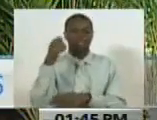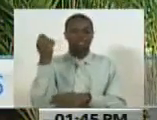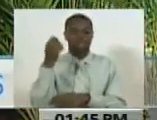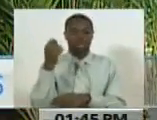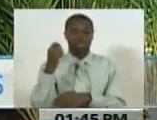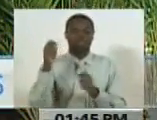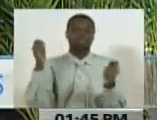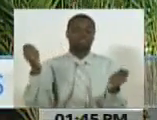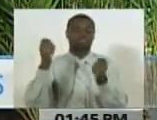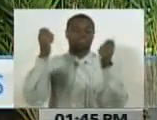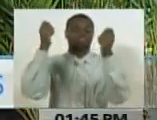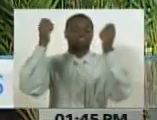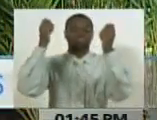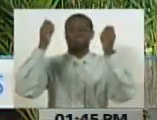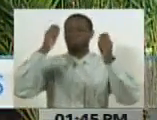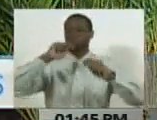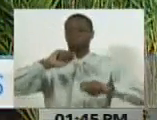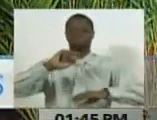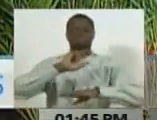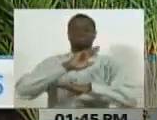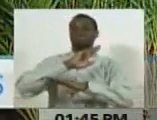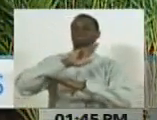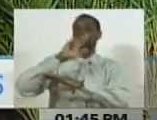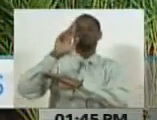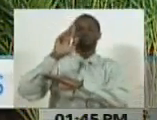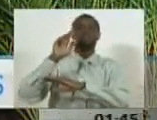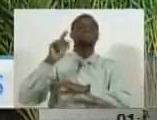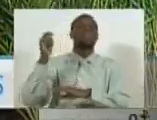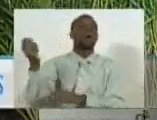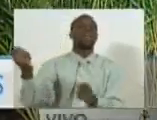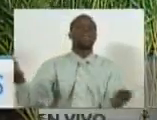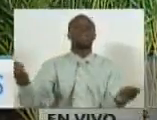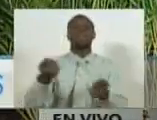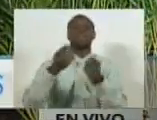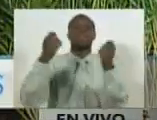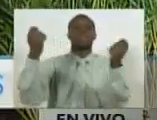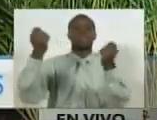Vamos a estar celebrándolo por todo lo alto, la batalla de Mucurita.